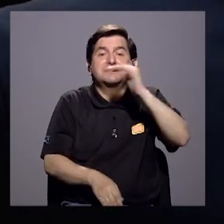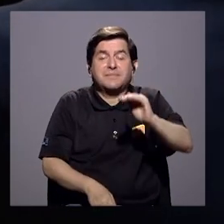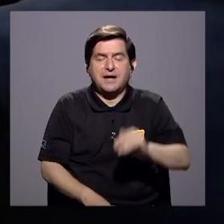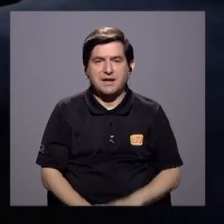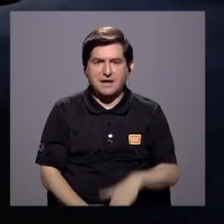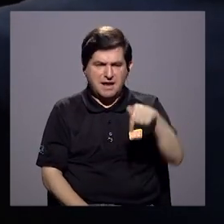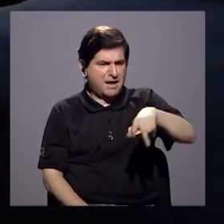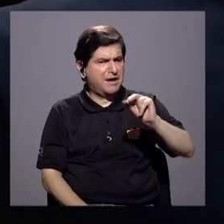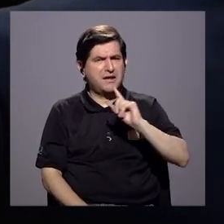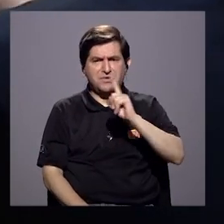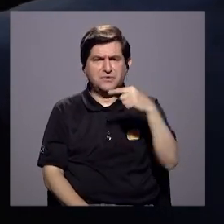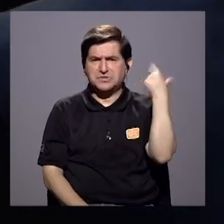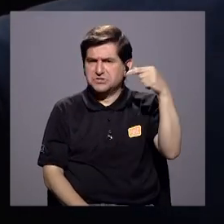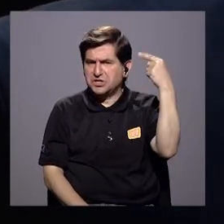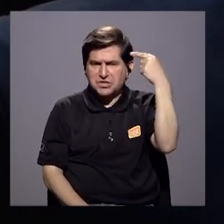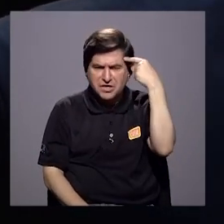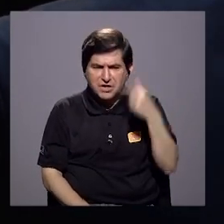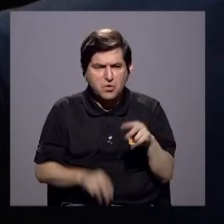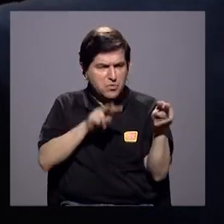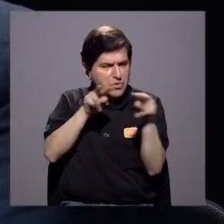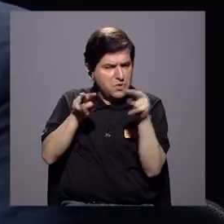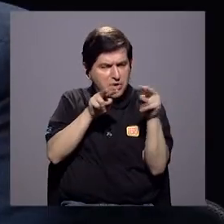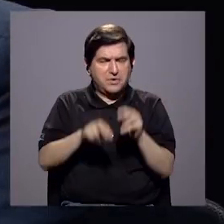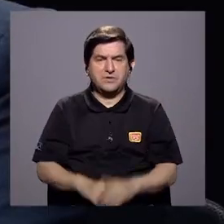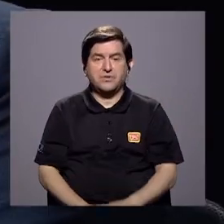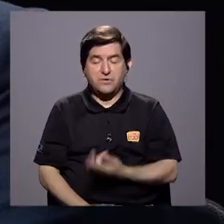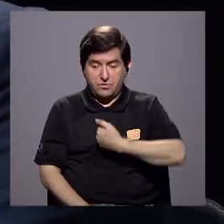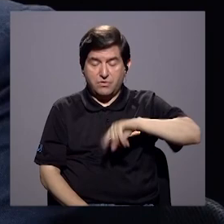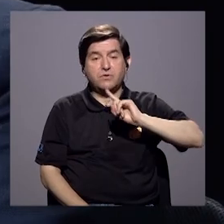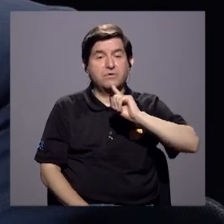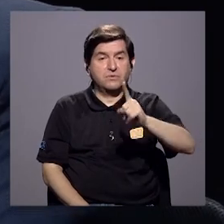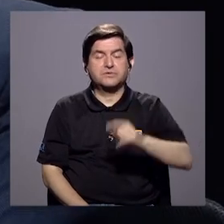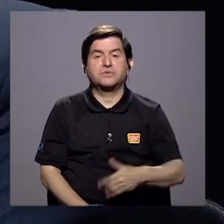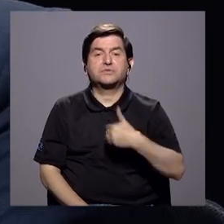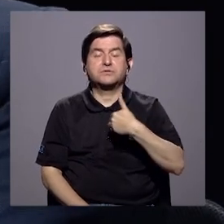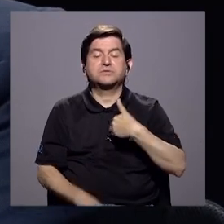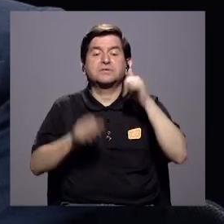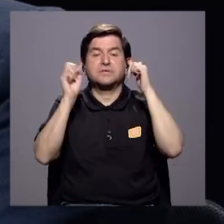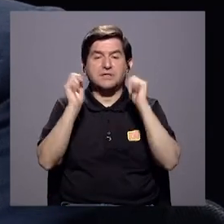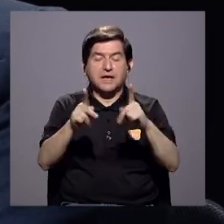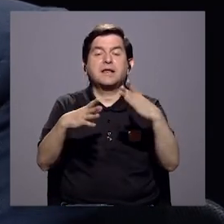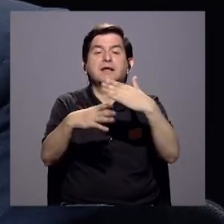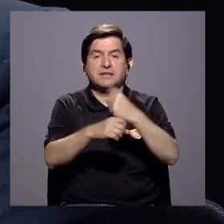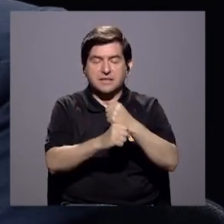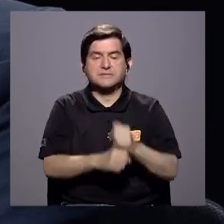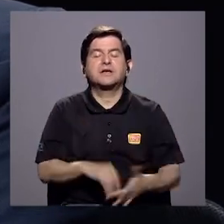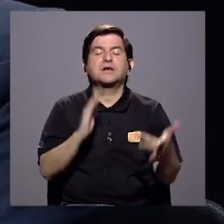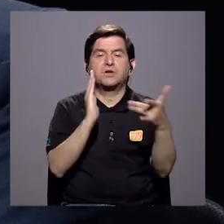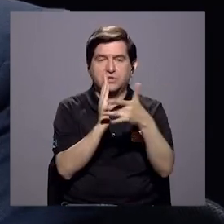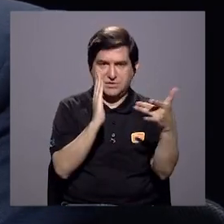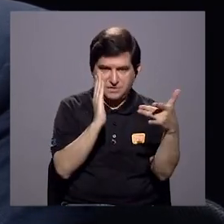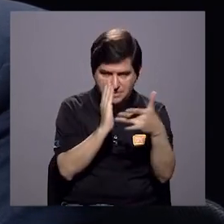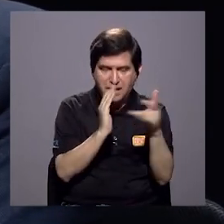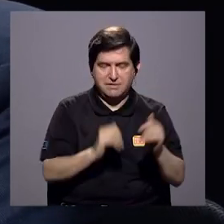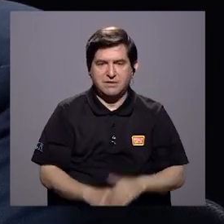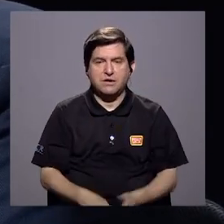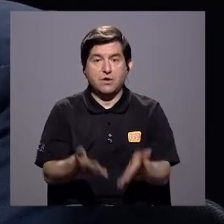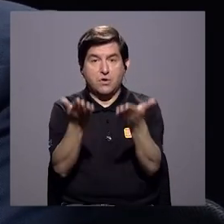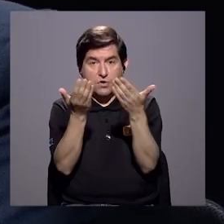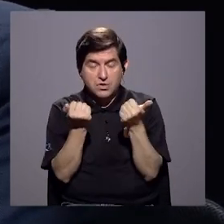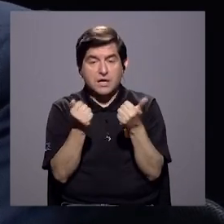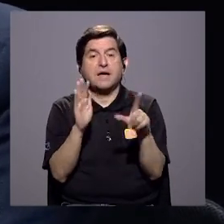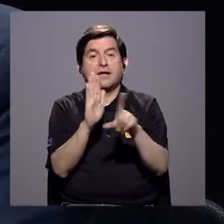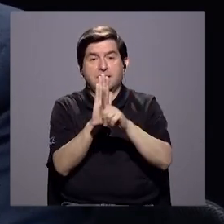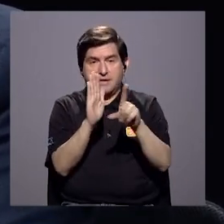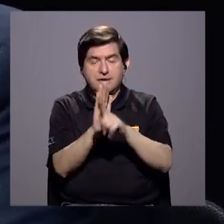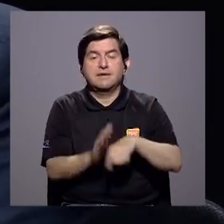no estamos aquí para decir que el gobierno no está alquilando estamos para decir que tienen la posibilidad de hacerlo a nivel técnico quieren hacerlo